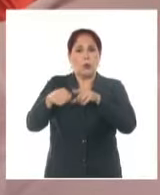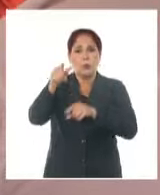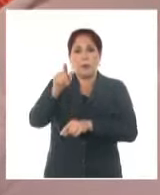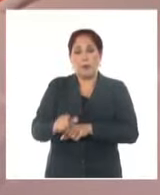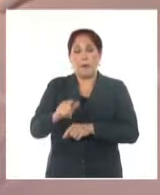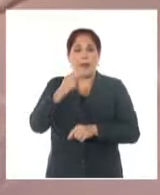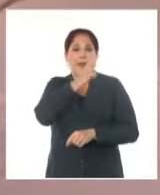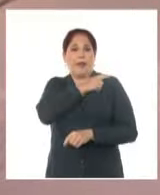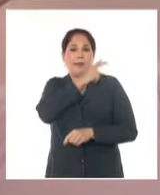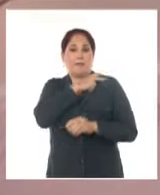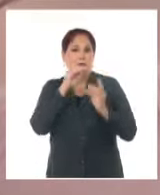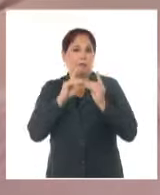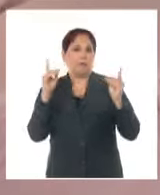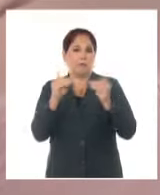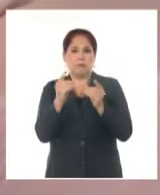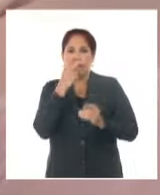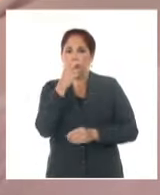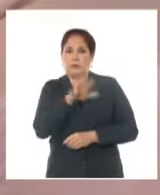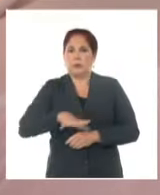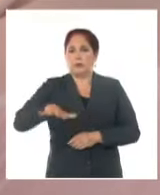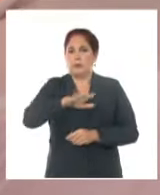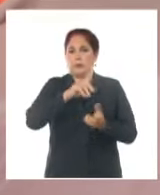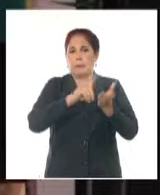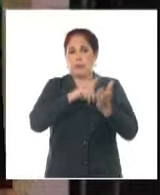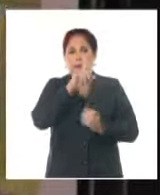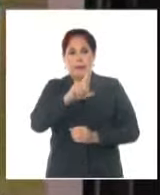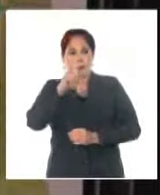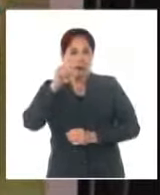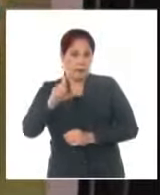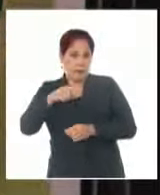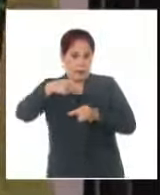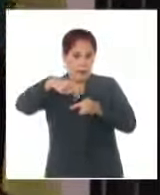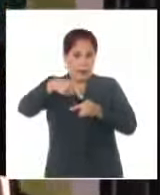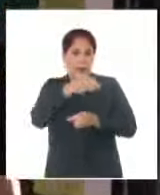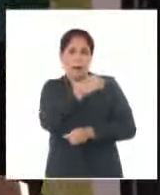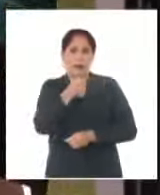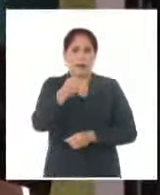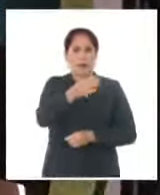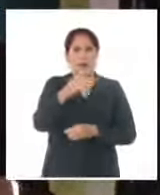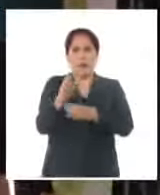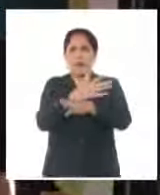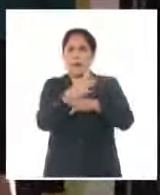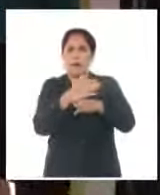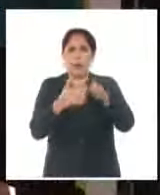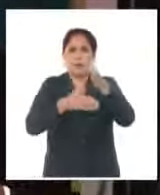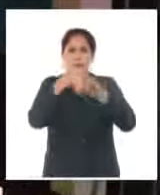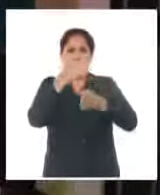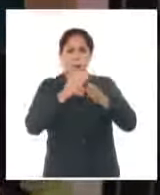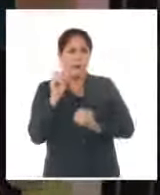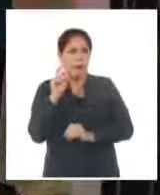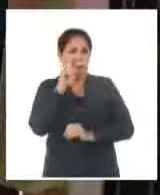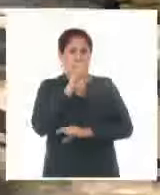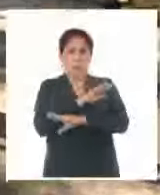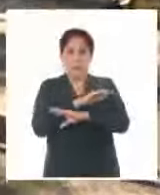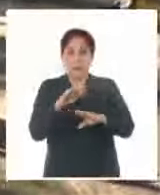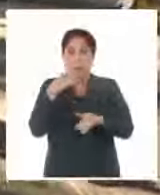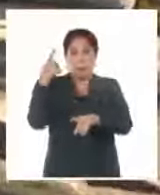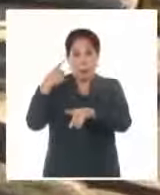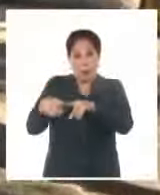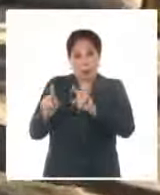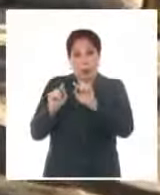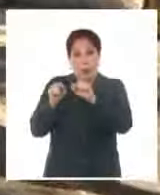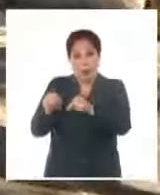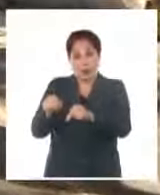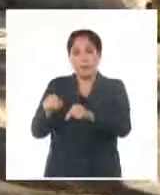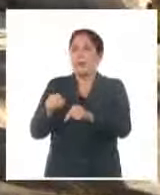del Departamento de Atención Social del Comité Central, el recorrido por las diferentes obras culminadas, entre las que se encuentran además